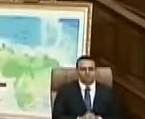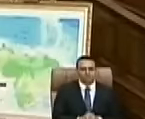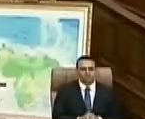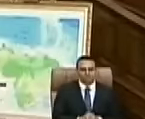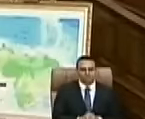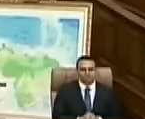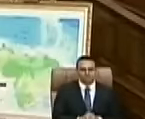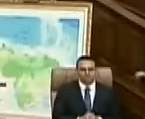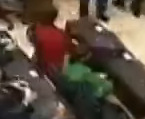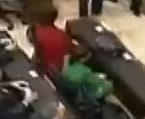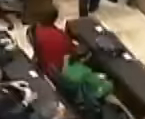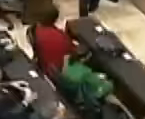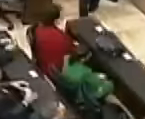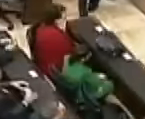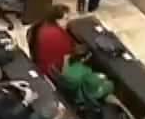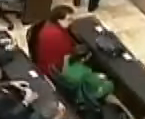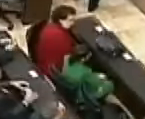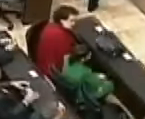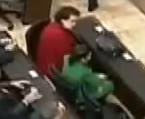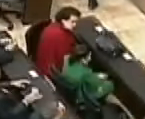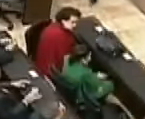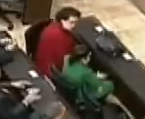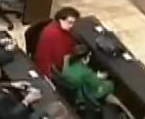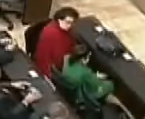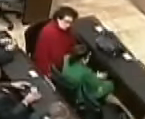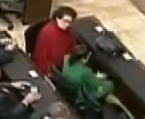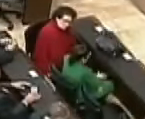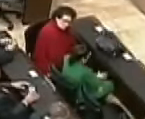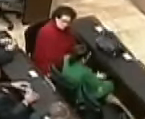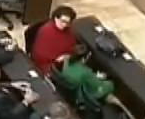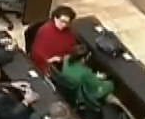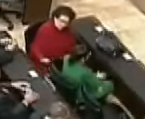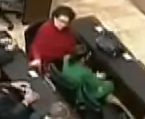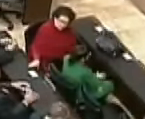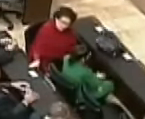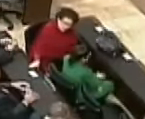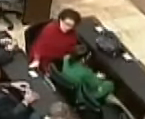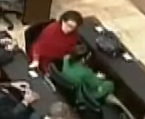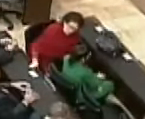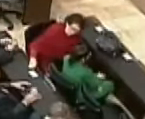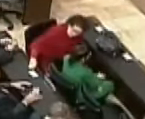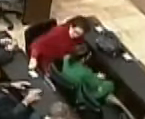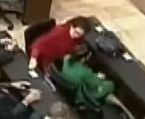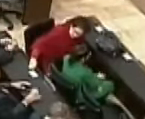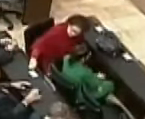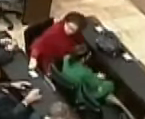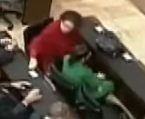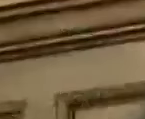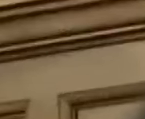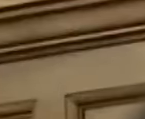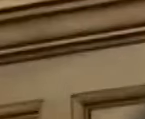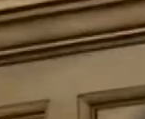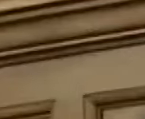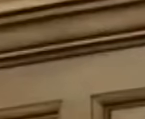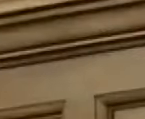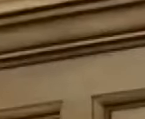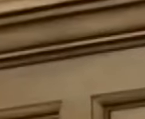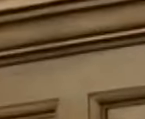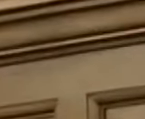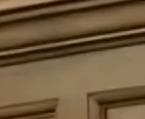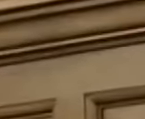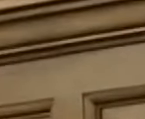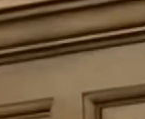Ha iniciado oficialmente el cuarto periodo de esta Asamblea Nacional electa para legislar desde 2021